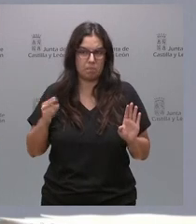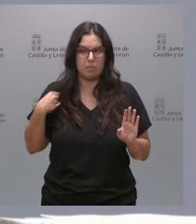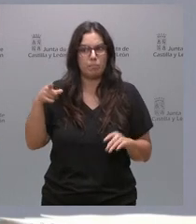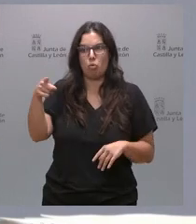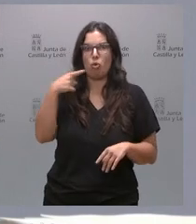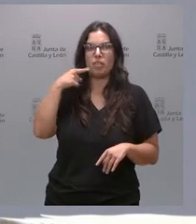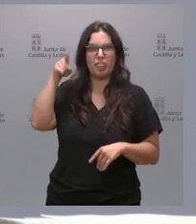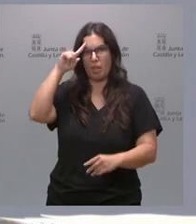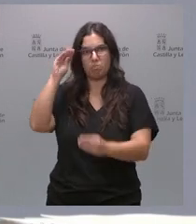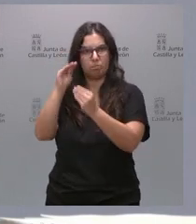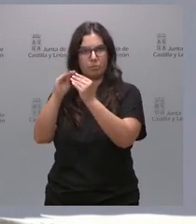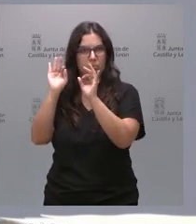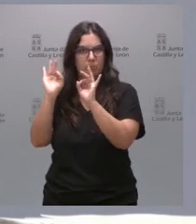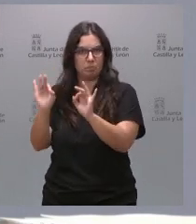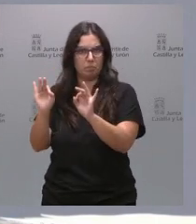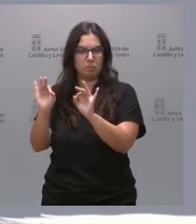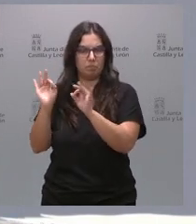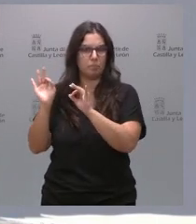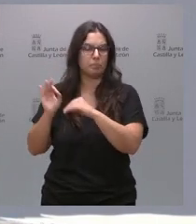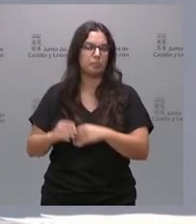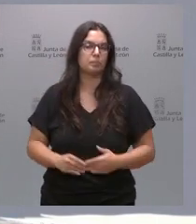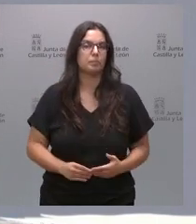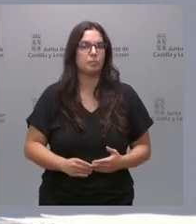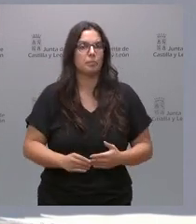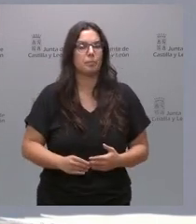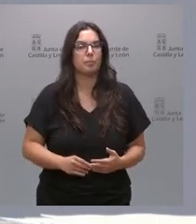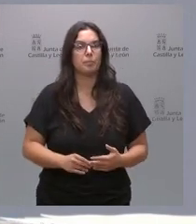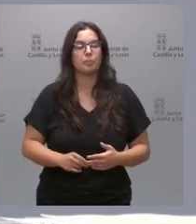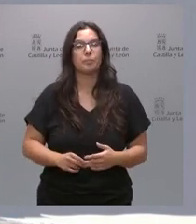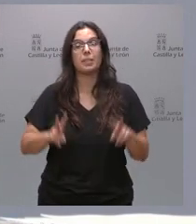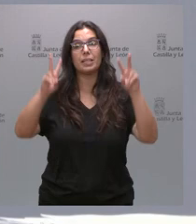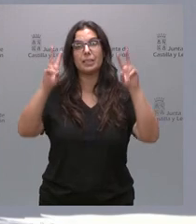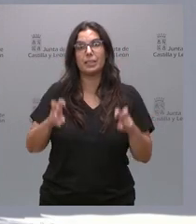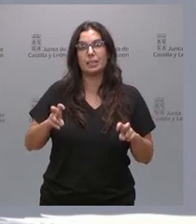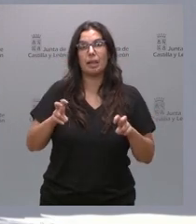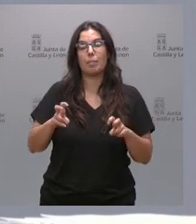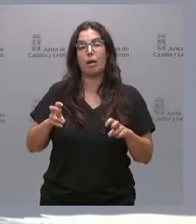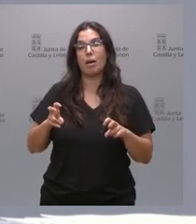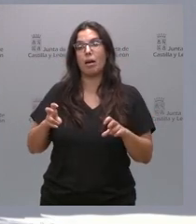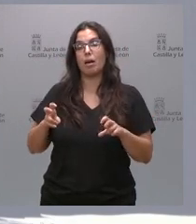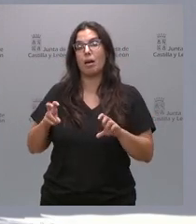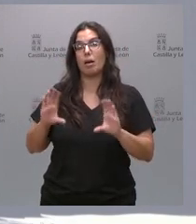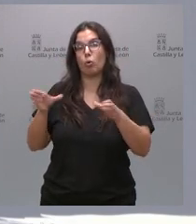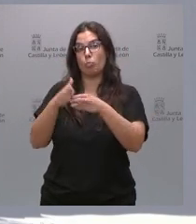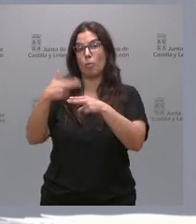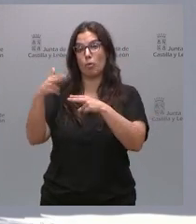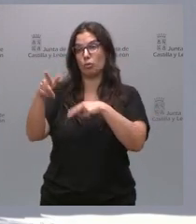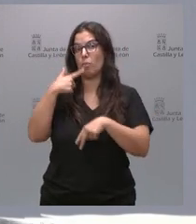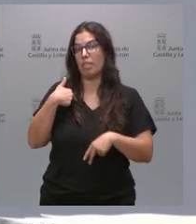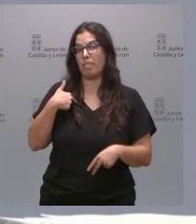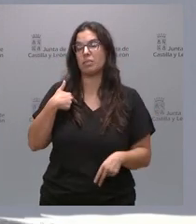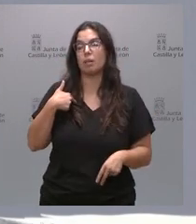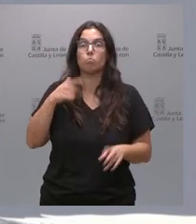dio la delegada territorial recientemente sobre esta cuestión Por lo que respecta al partido político que usted me señala